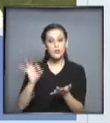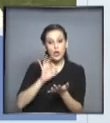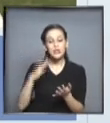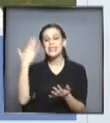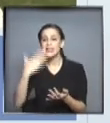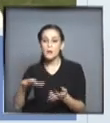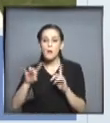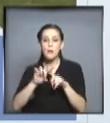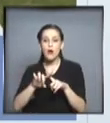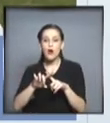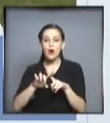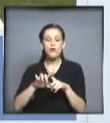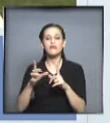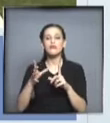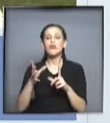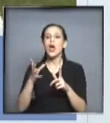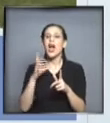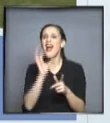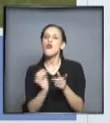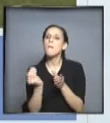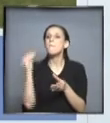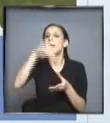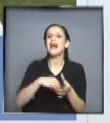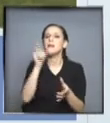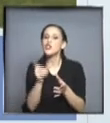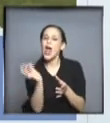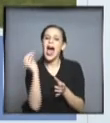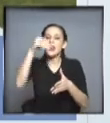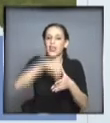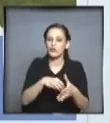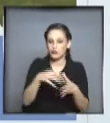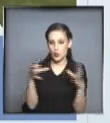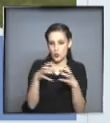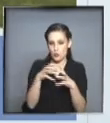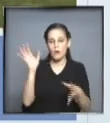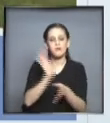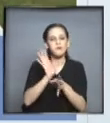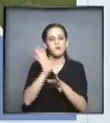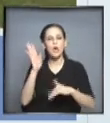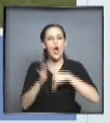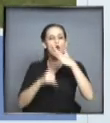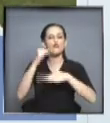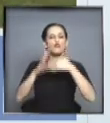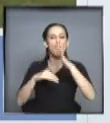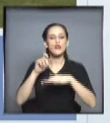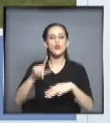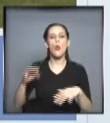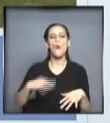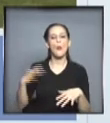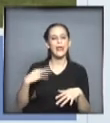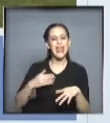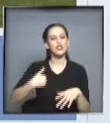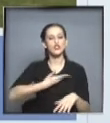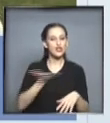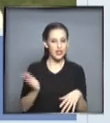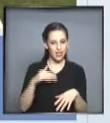por ser un elemento más, ser un sujeto más que va construyendo la realidad y construyendo su propia vida y la sociedad